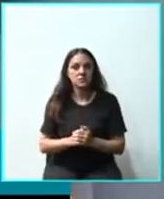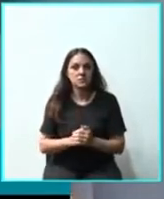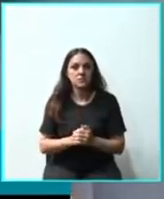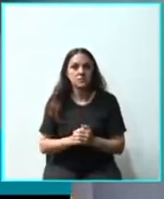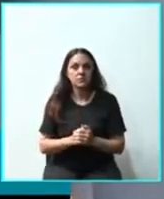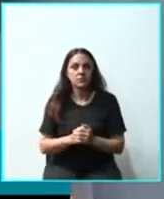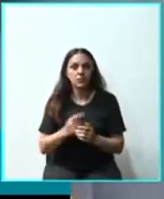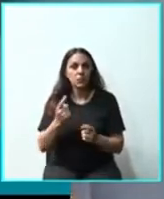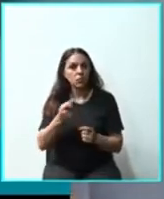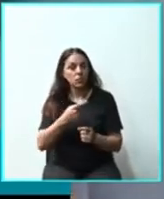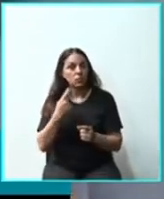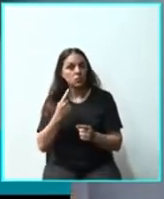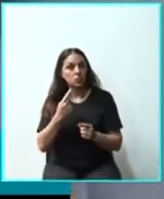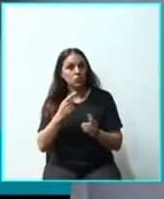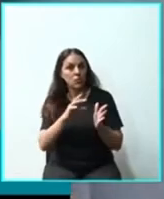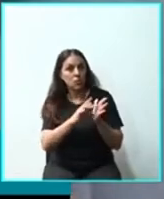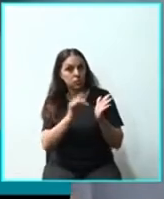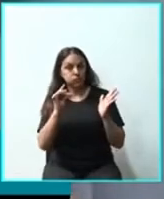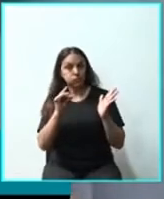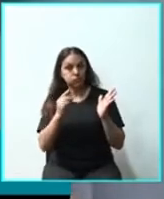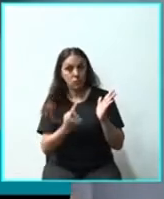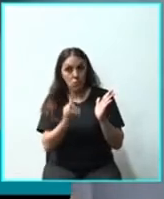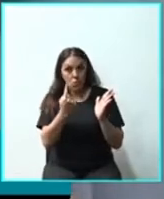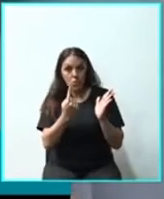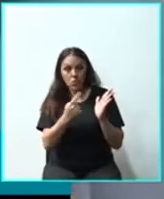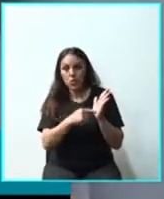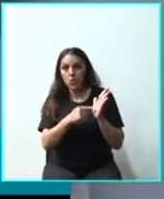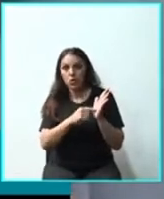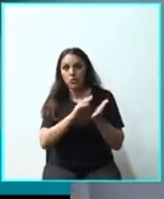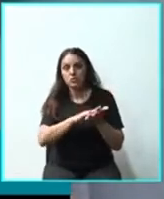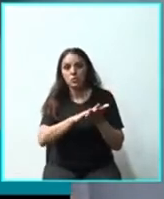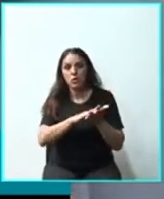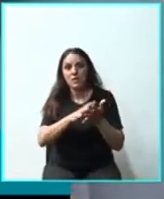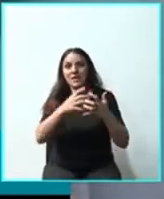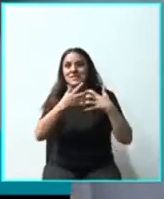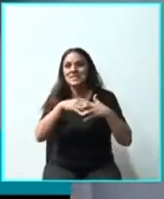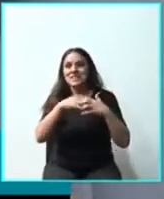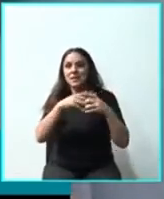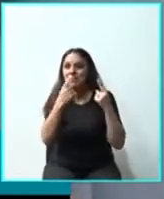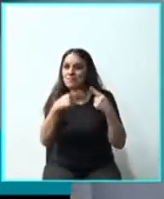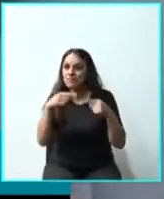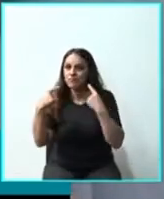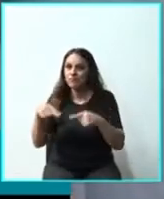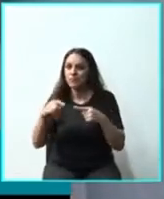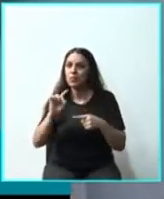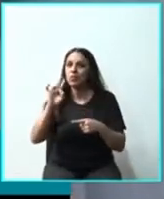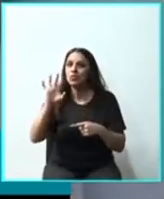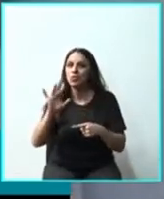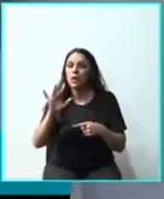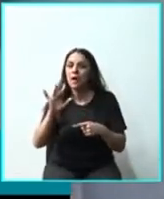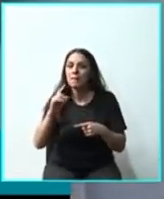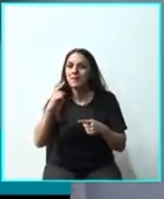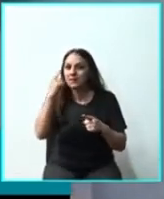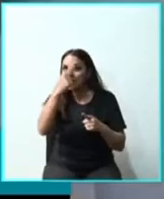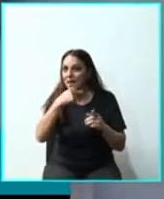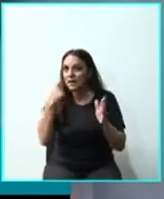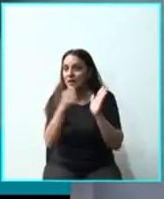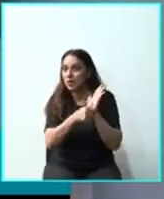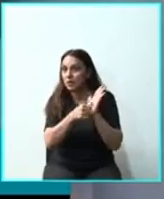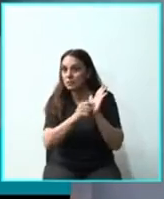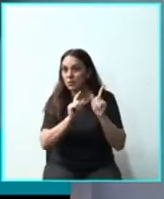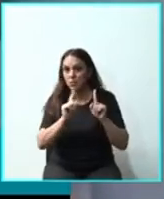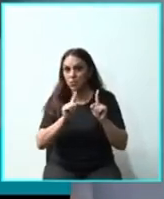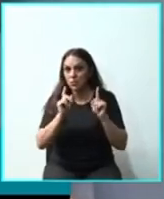nosotros hacemos una salvedad sobre los diferentes sistemas, no solo el sistema de reconocimiento facial, sino el